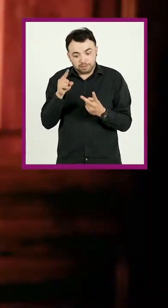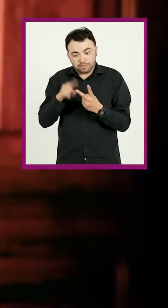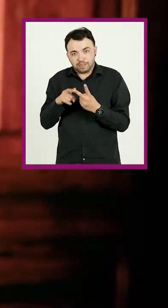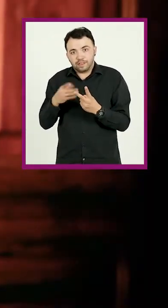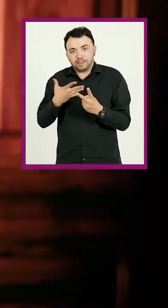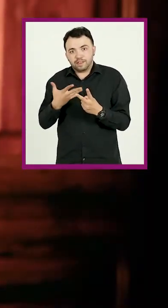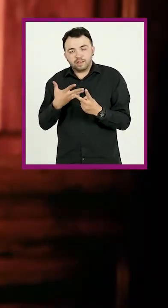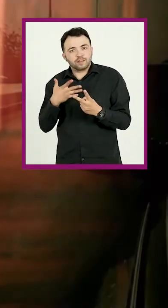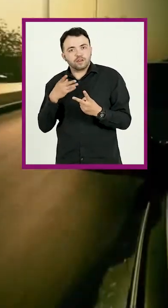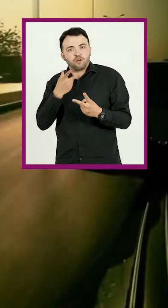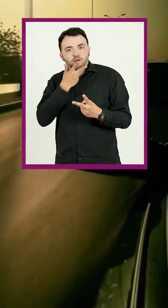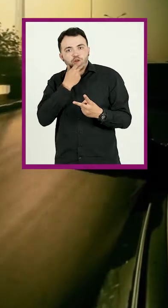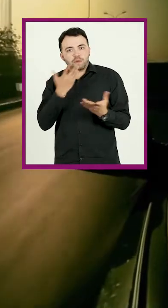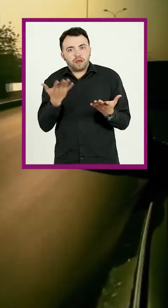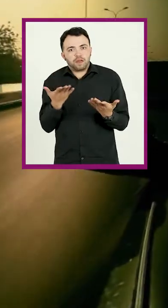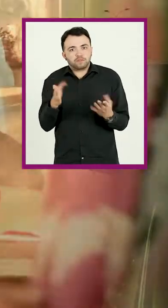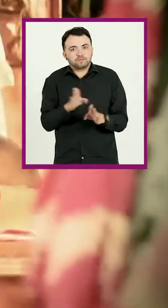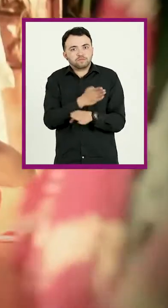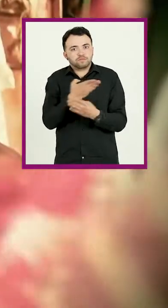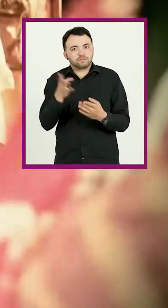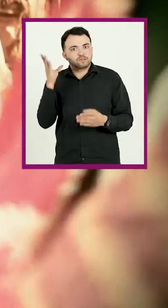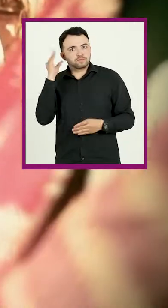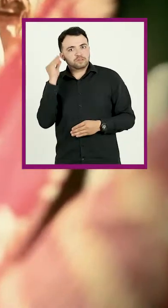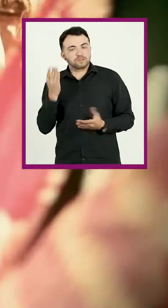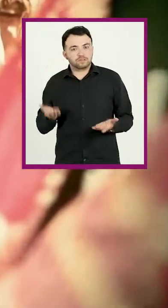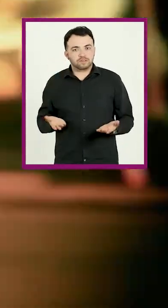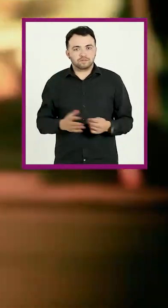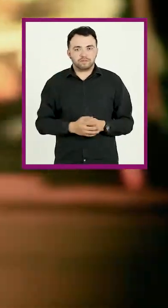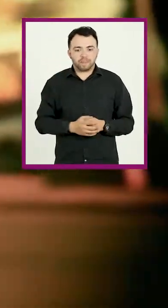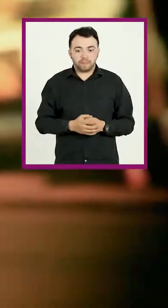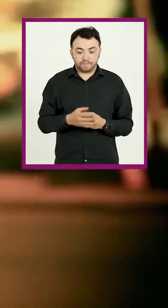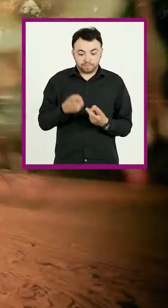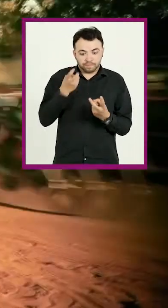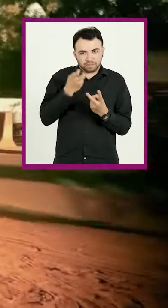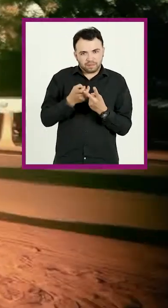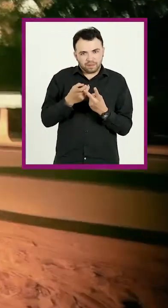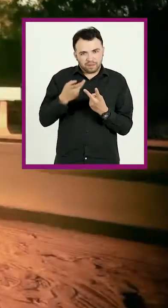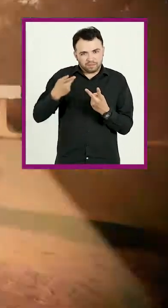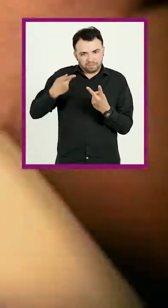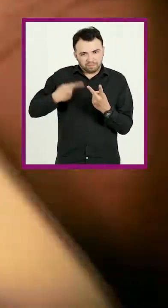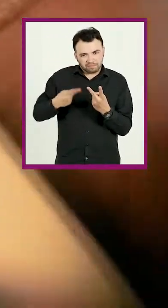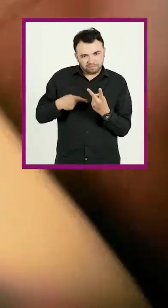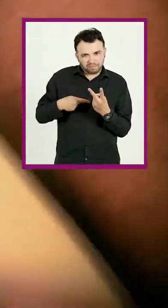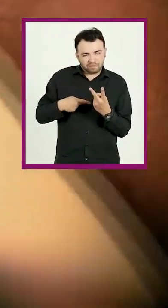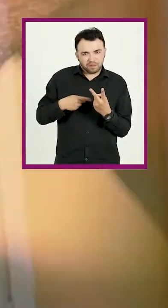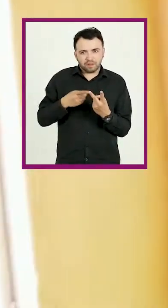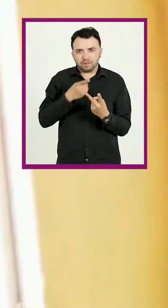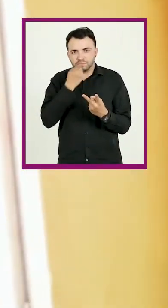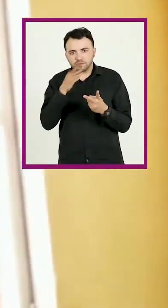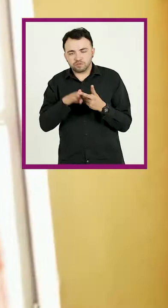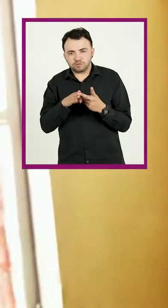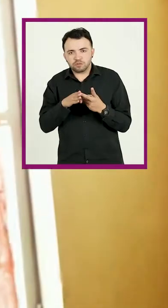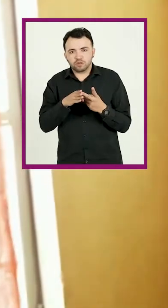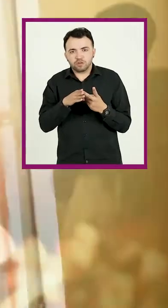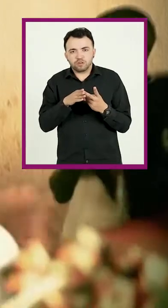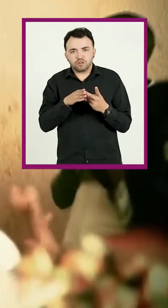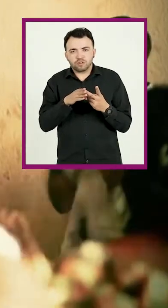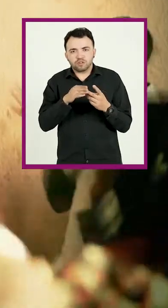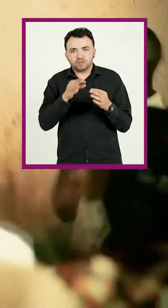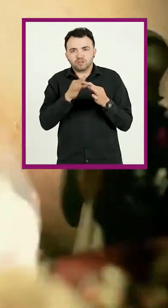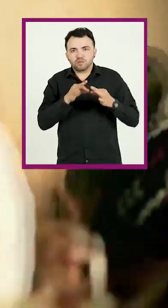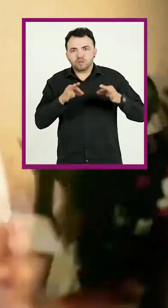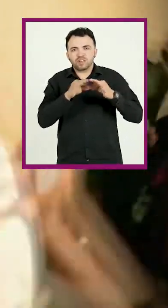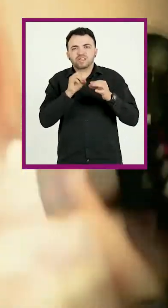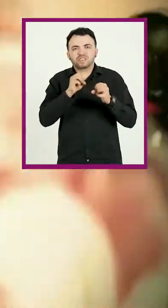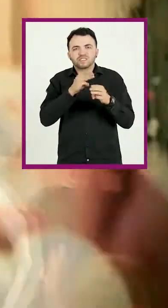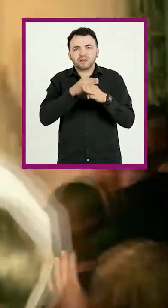músicos. Ahora, lo curioso es que para esta gente la materia prima de la música o el instrumento, por decirlo así, o aquello con